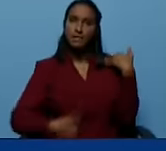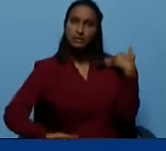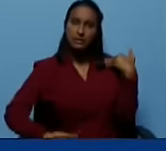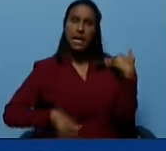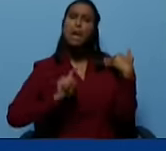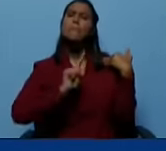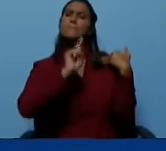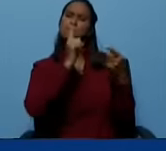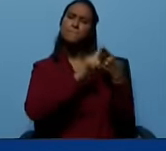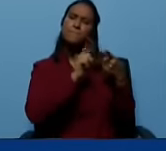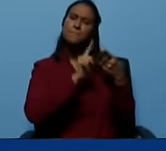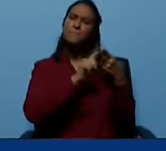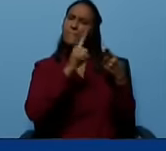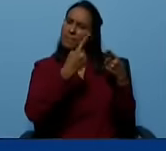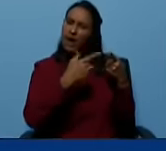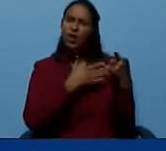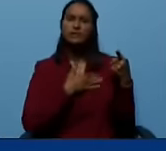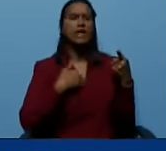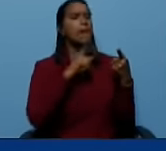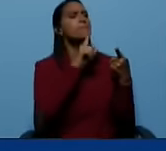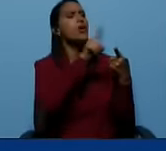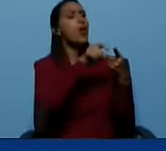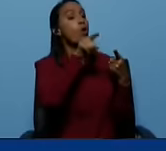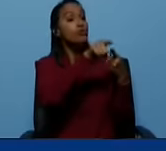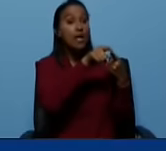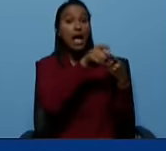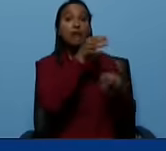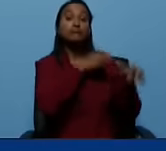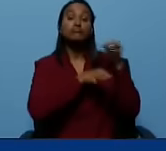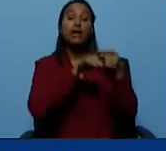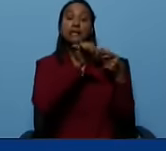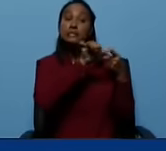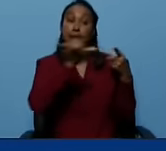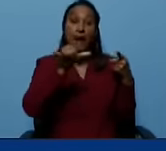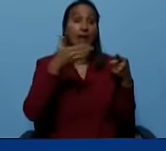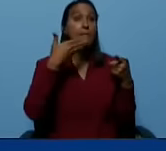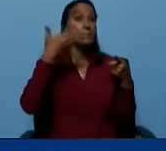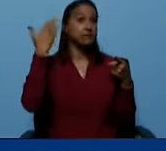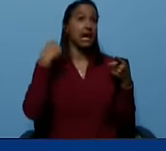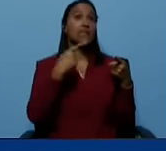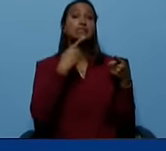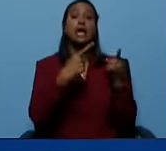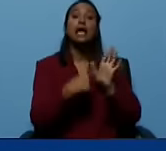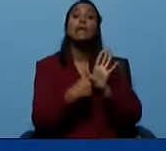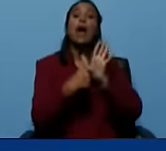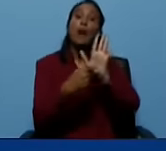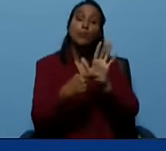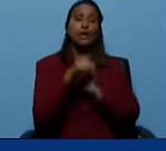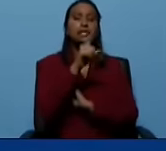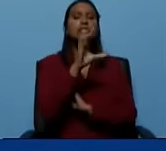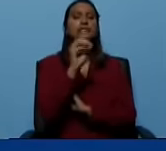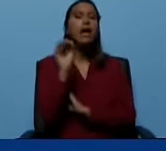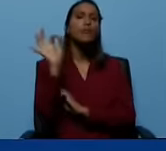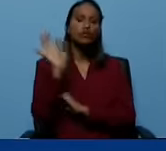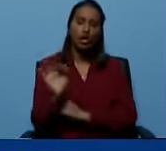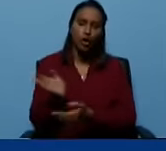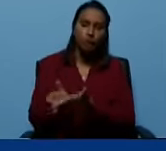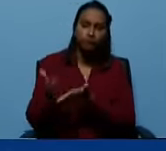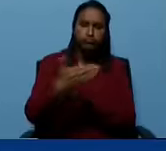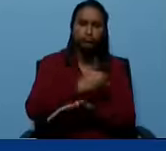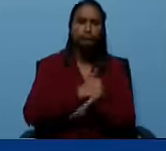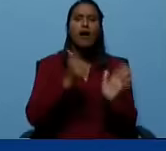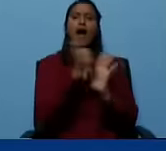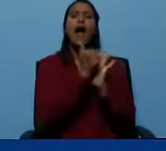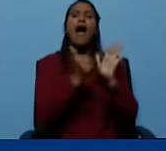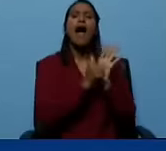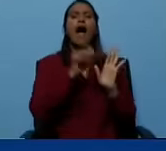quisiera preguntarle, usted la semana pasada decía que iba a consignar el 100% de las actas ante esta instancia y